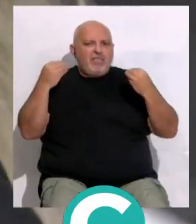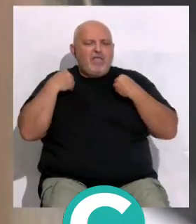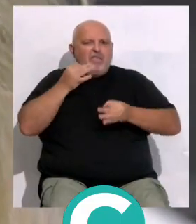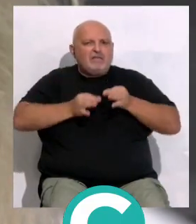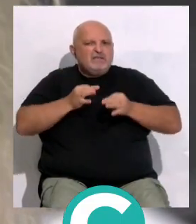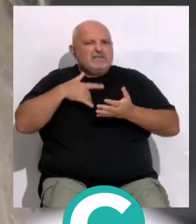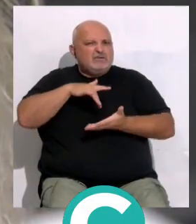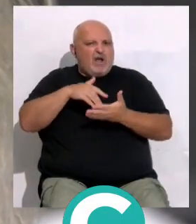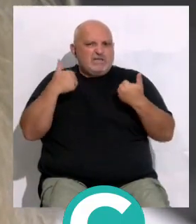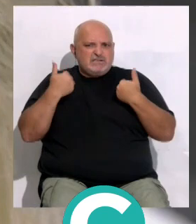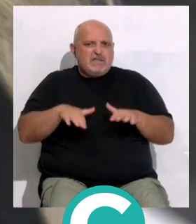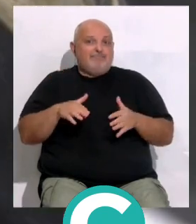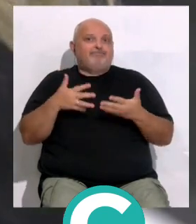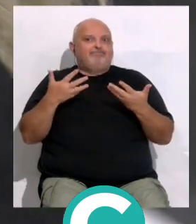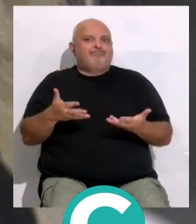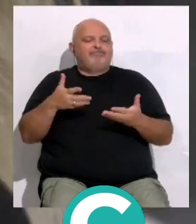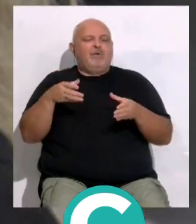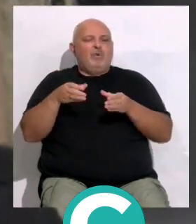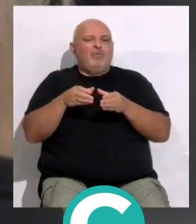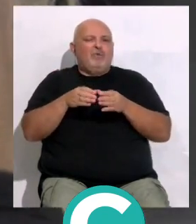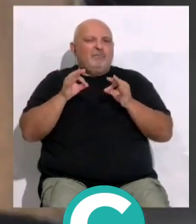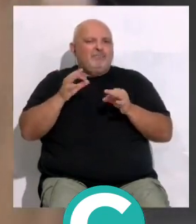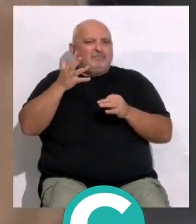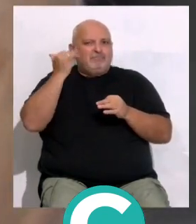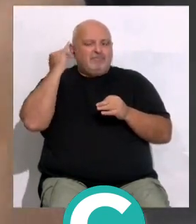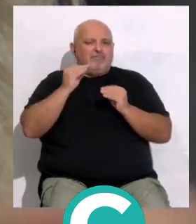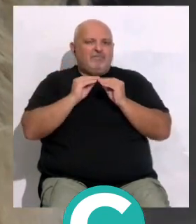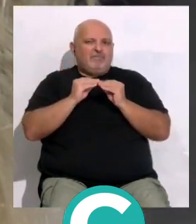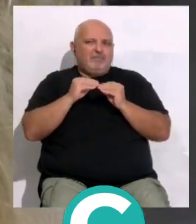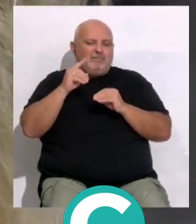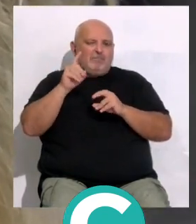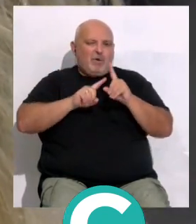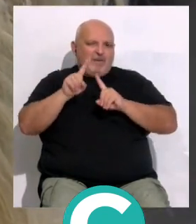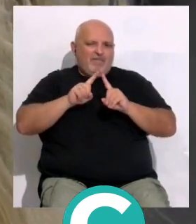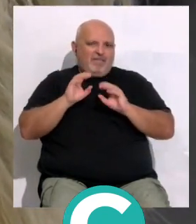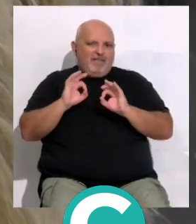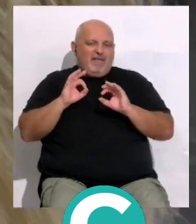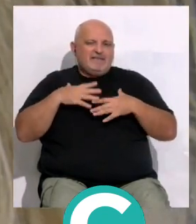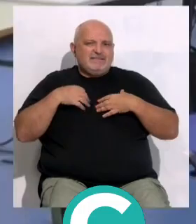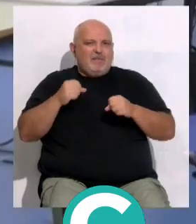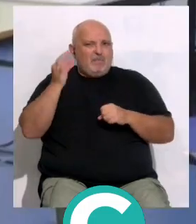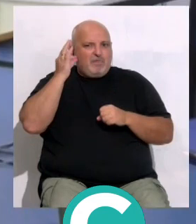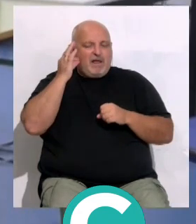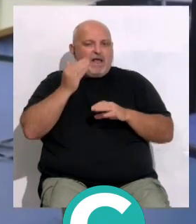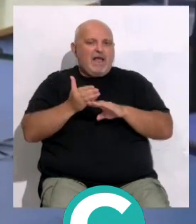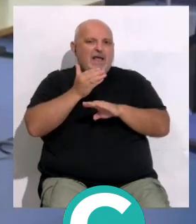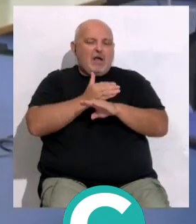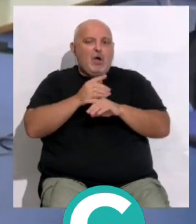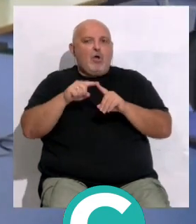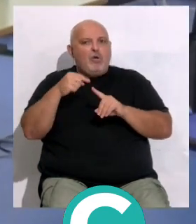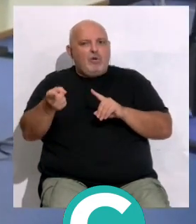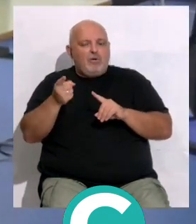dieta. Es por eso que este grupo está especializado en el abordaje de los problemas de salud de la mujer pre, peri